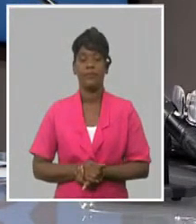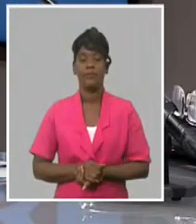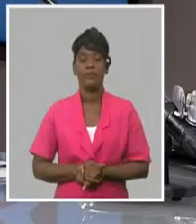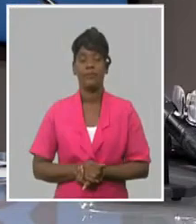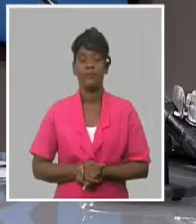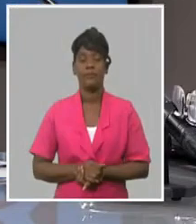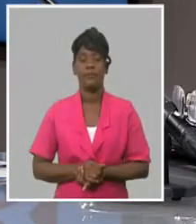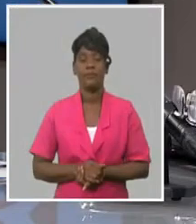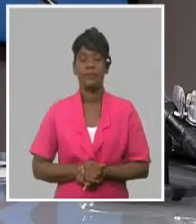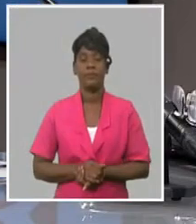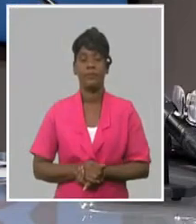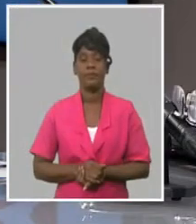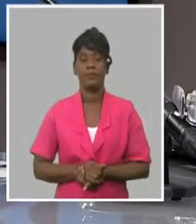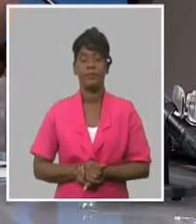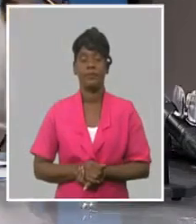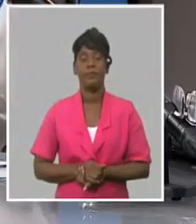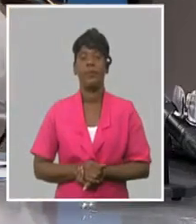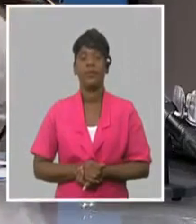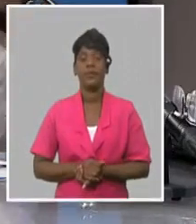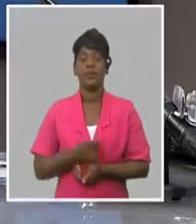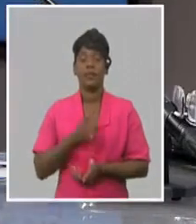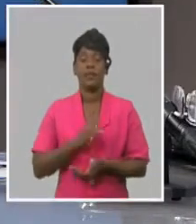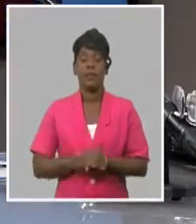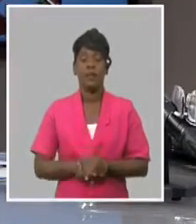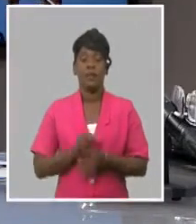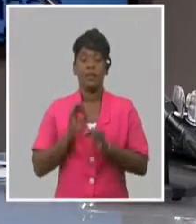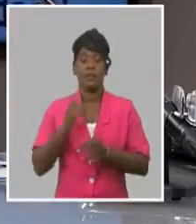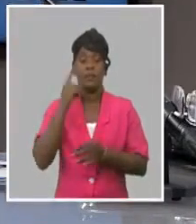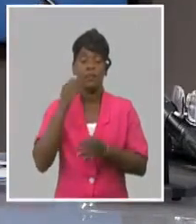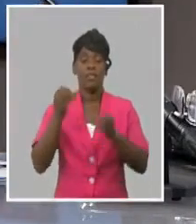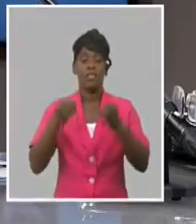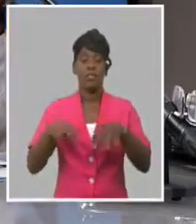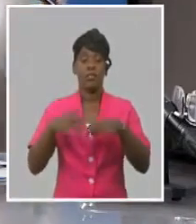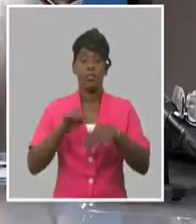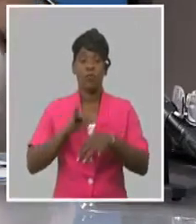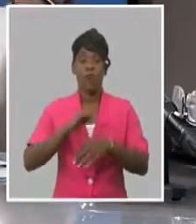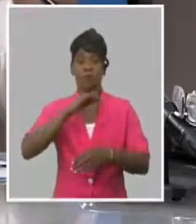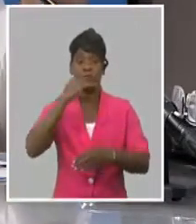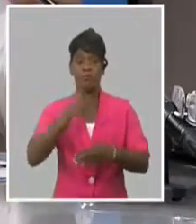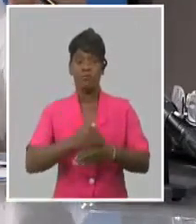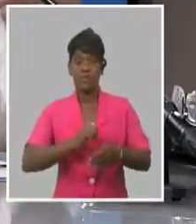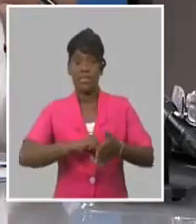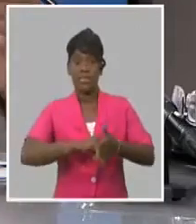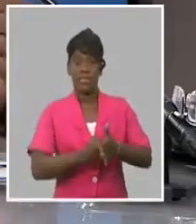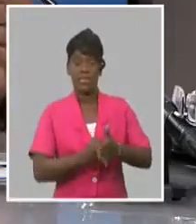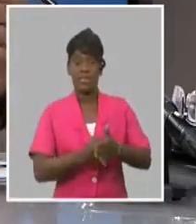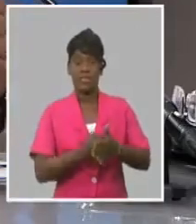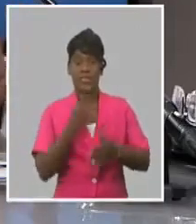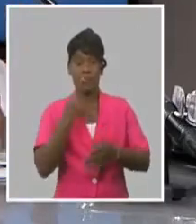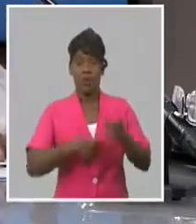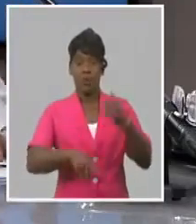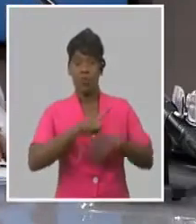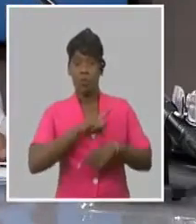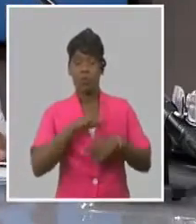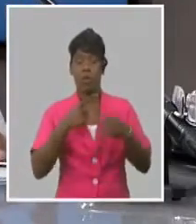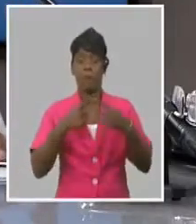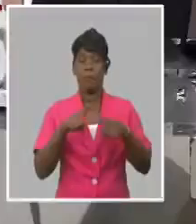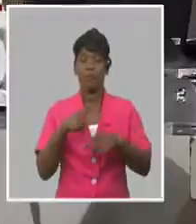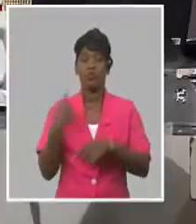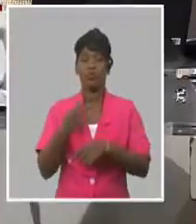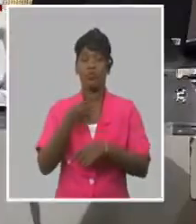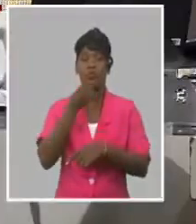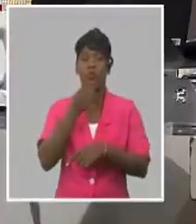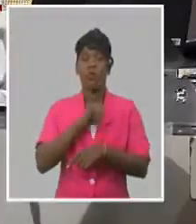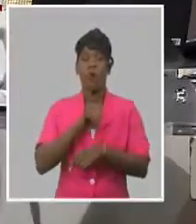la inflación reprimida no hay quien la aguante, siempre por algún lado ya sale. Entonces, la está reprimiendo en el sector del Estado, pero sale para el pero